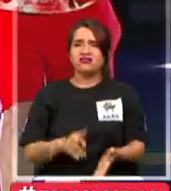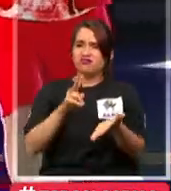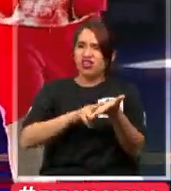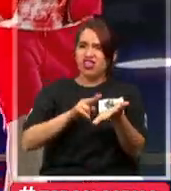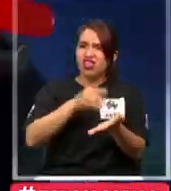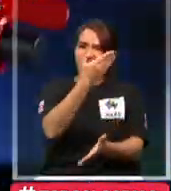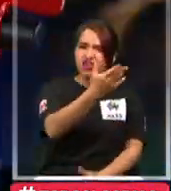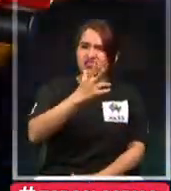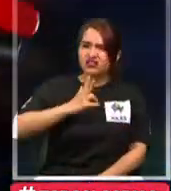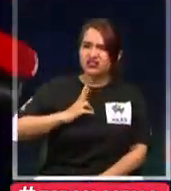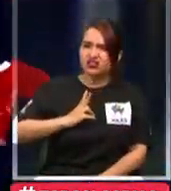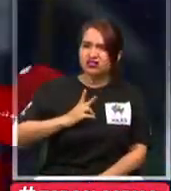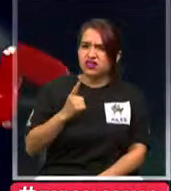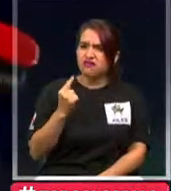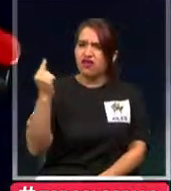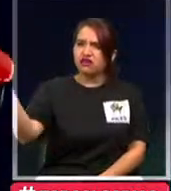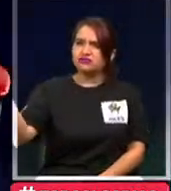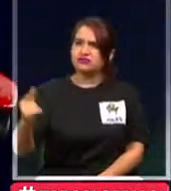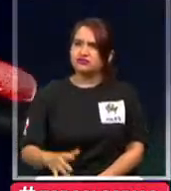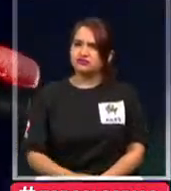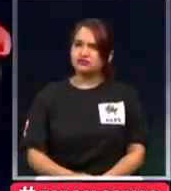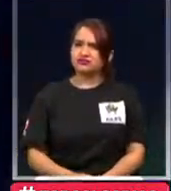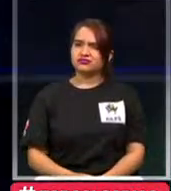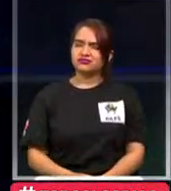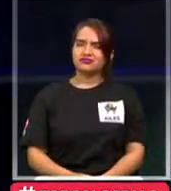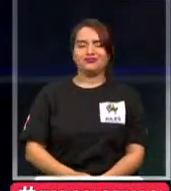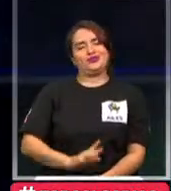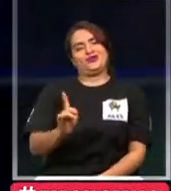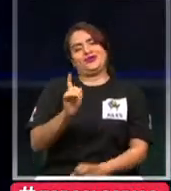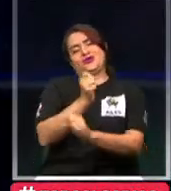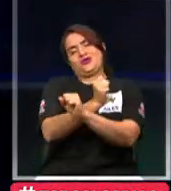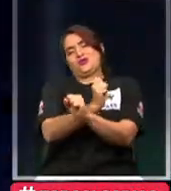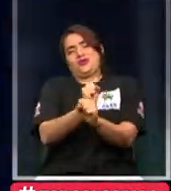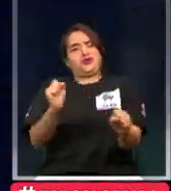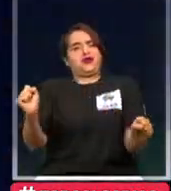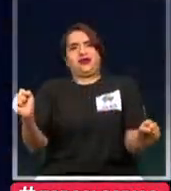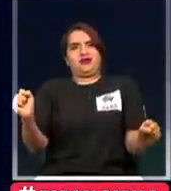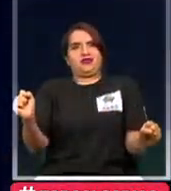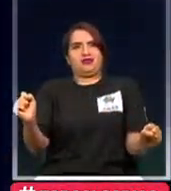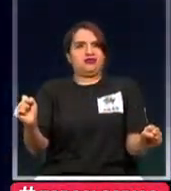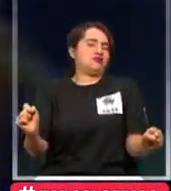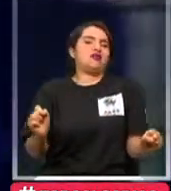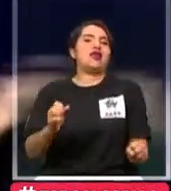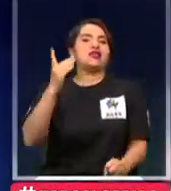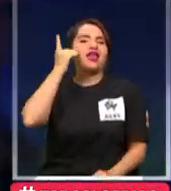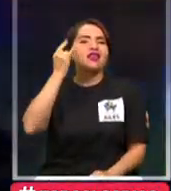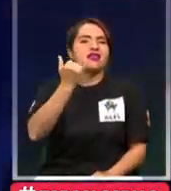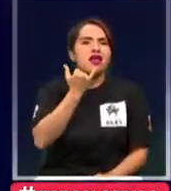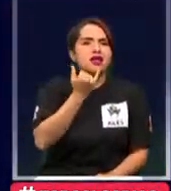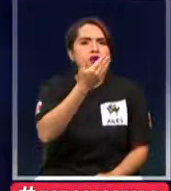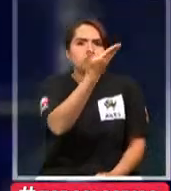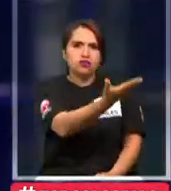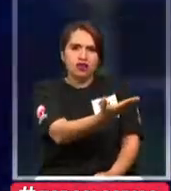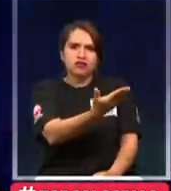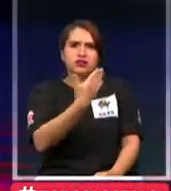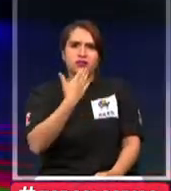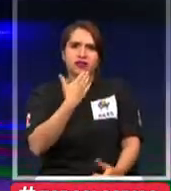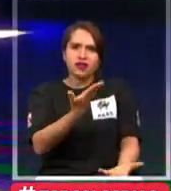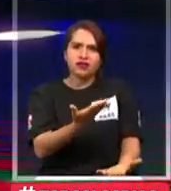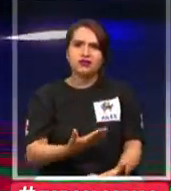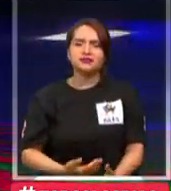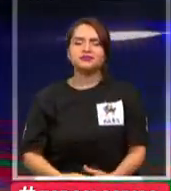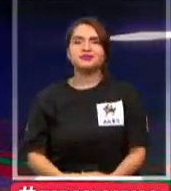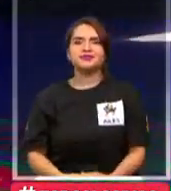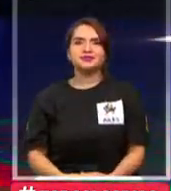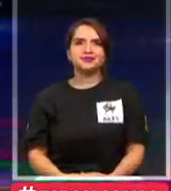señor se va a retirar? No, pues ¿cómo se le ocurre? No puede ser. Se retira Daddy Yankee, se va a retirar usted. Sí, con la que